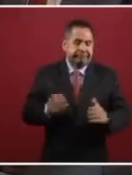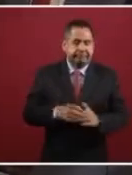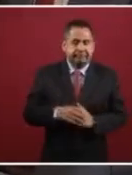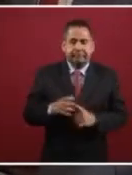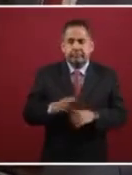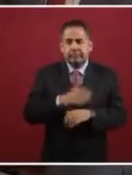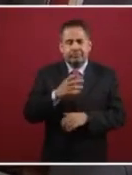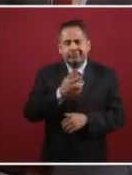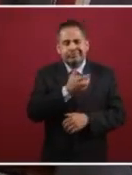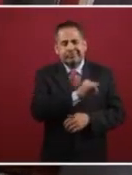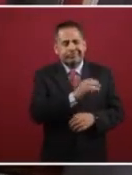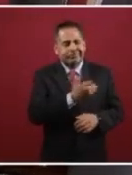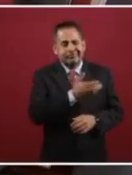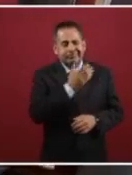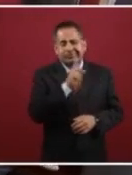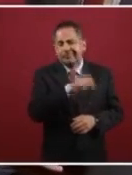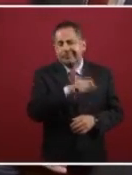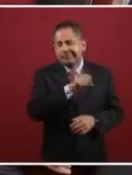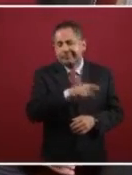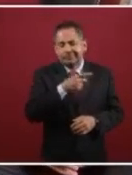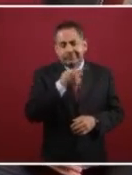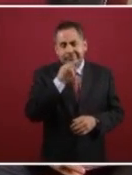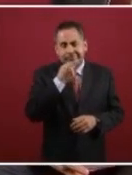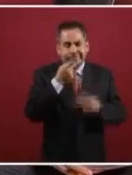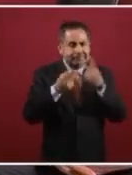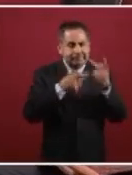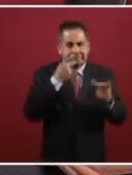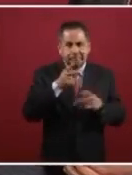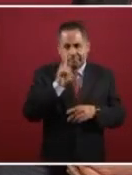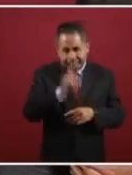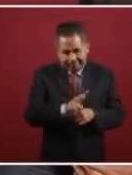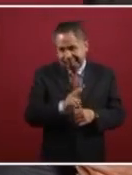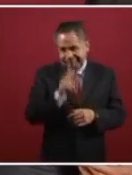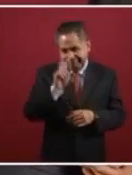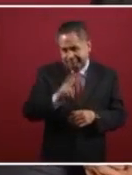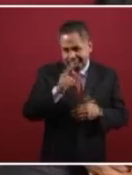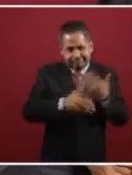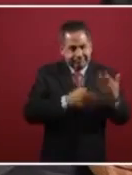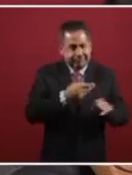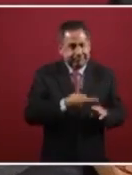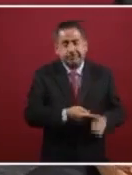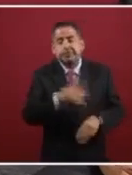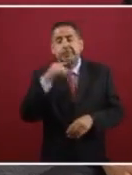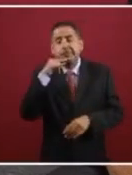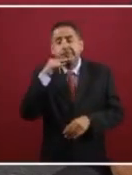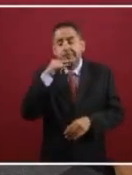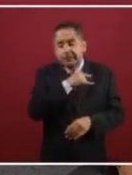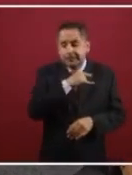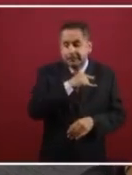porque así son, la verdad, con todo respeto, muy hipócritas.